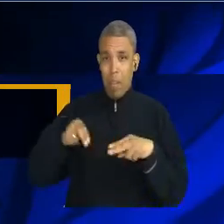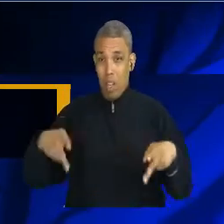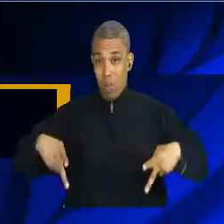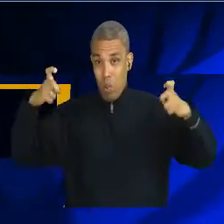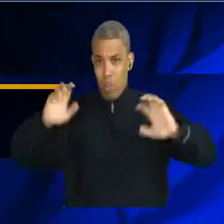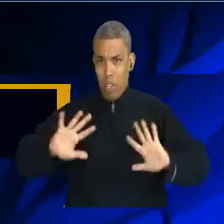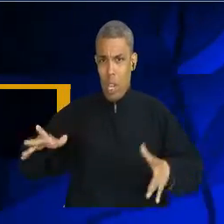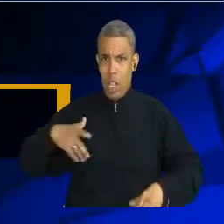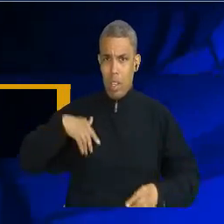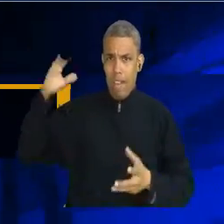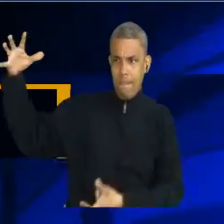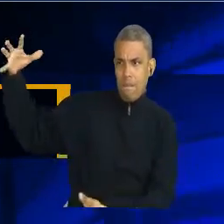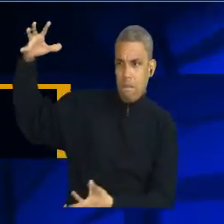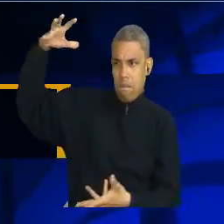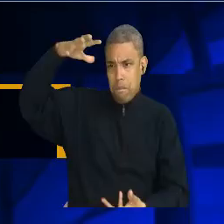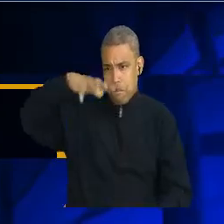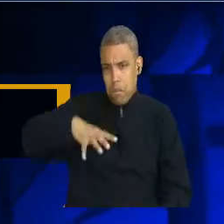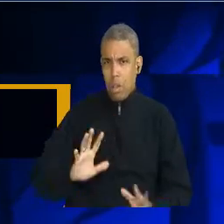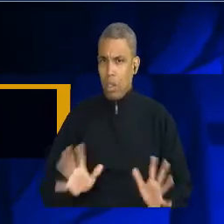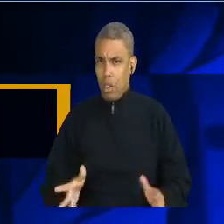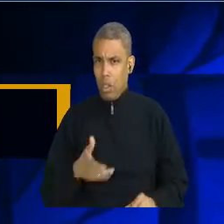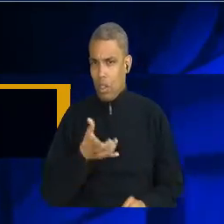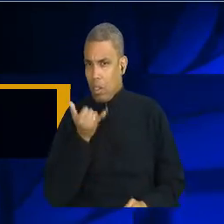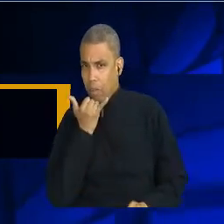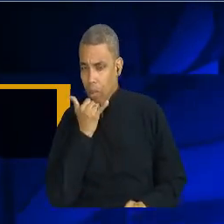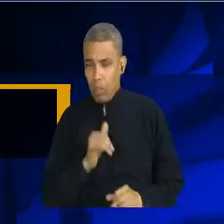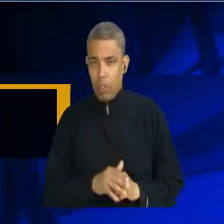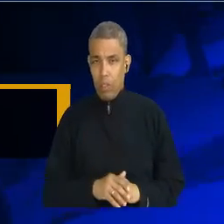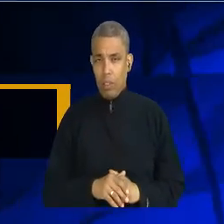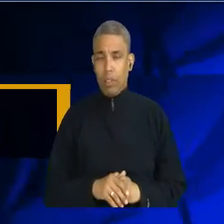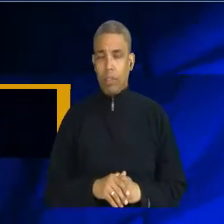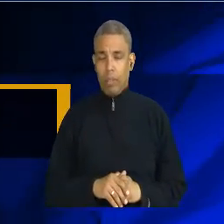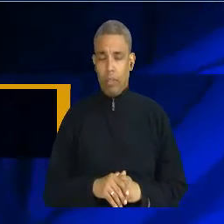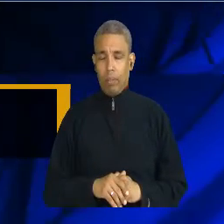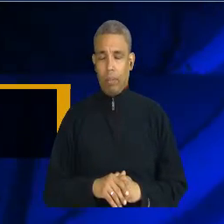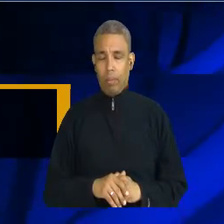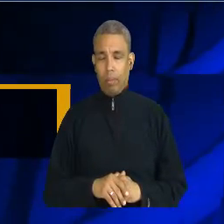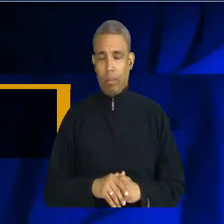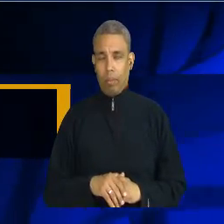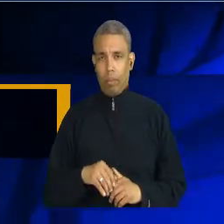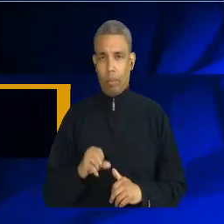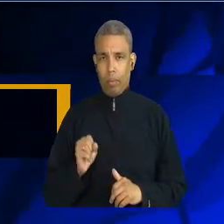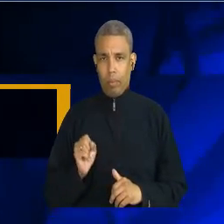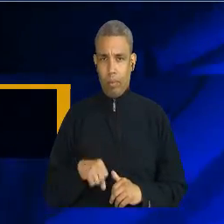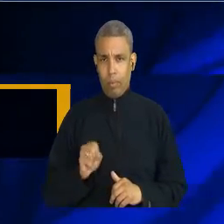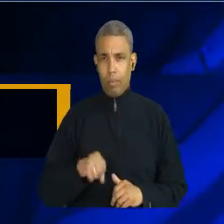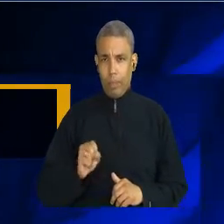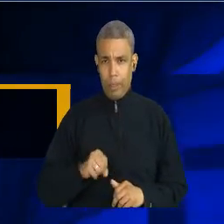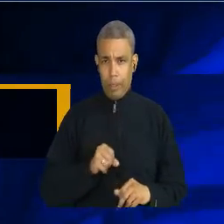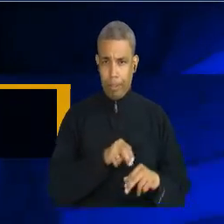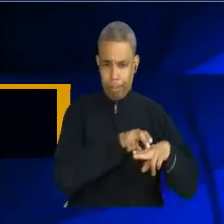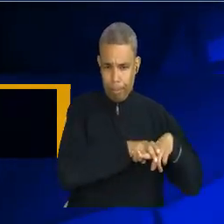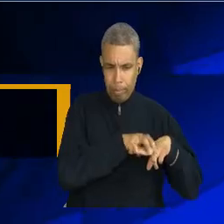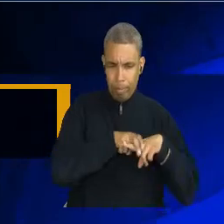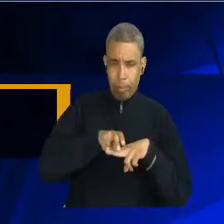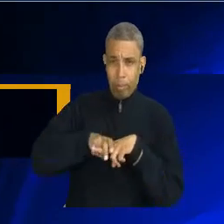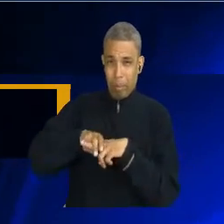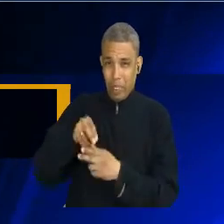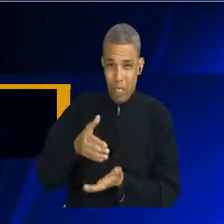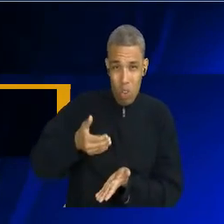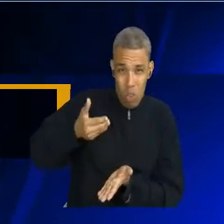tuvimos unos problemas, el contratista tuvo unos problemas en lo que es la importación de las sillas, pues estas,